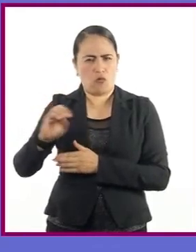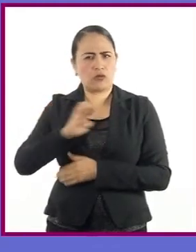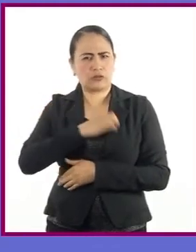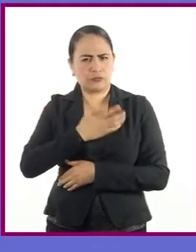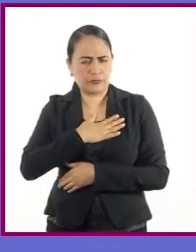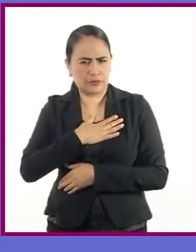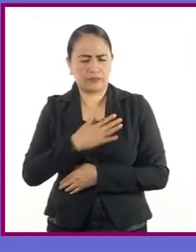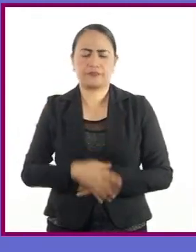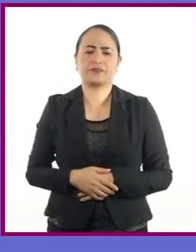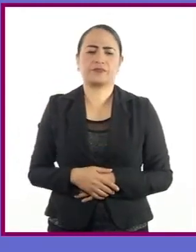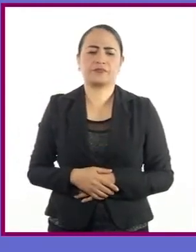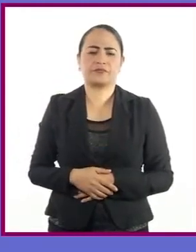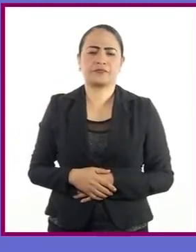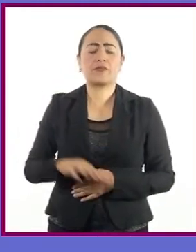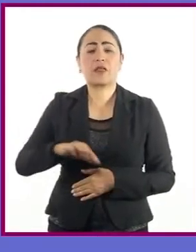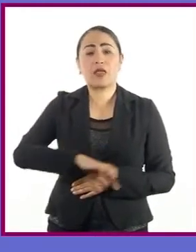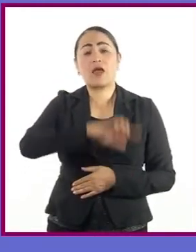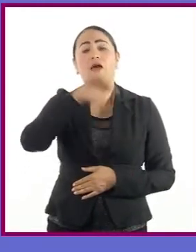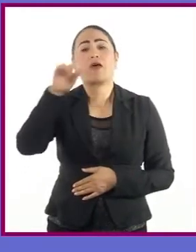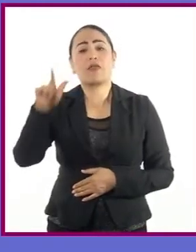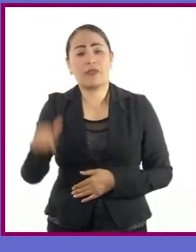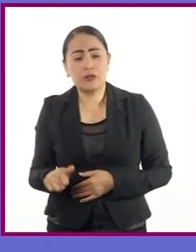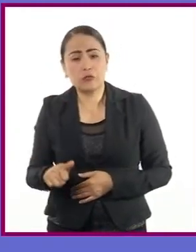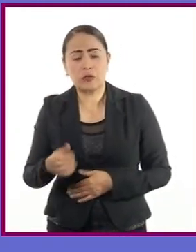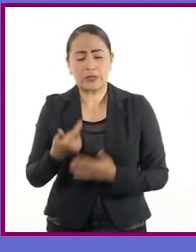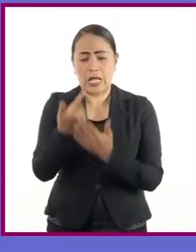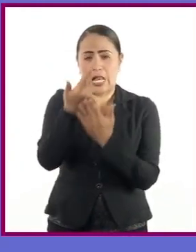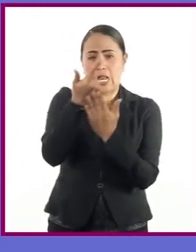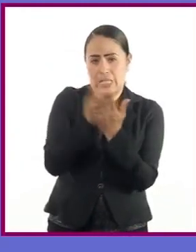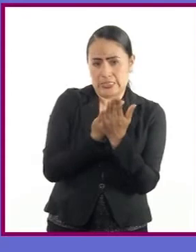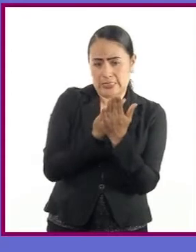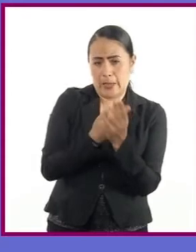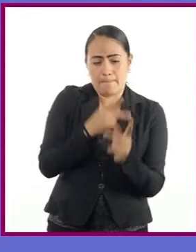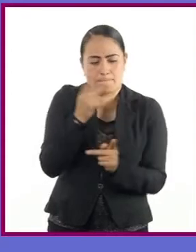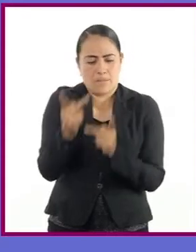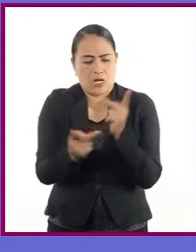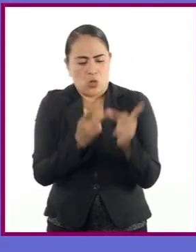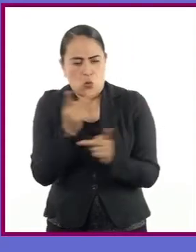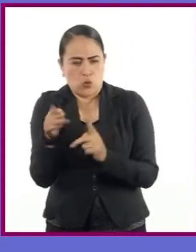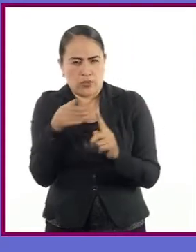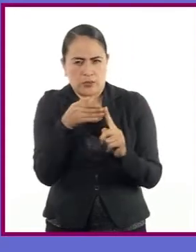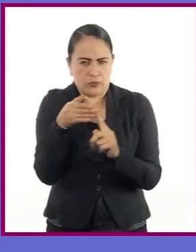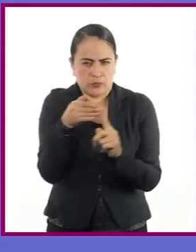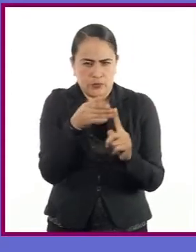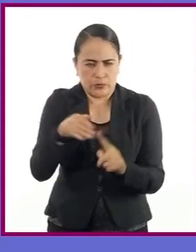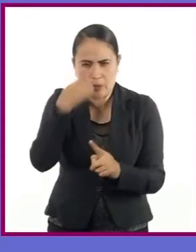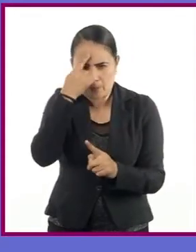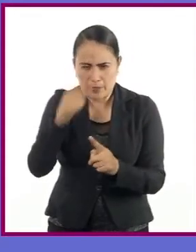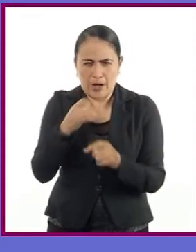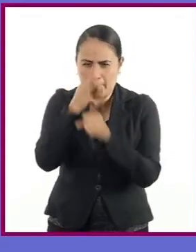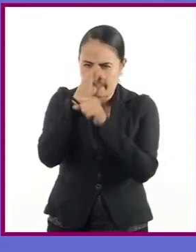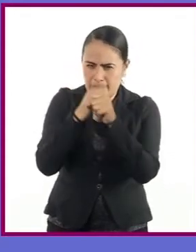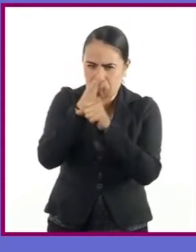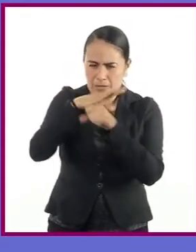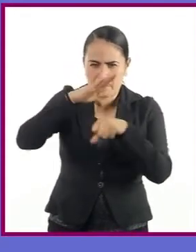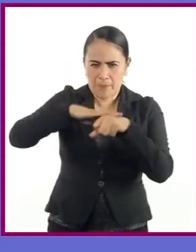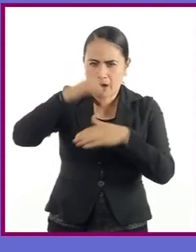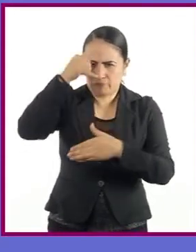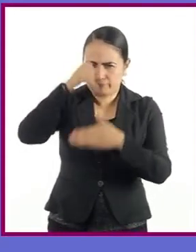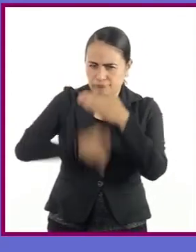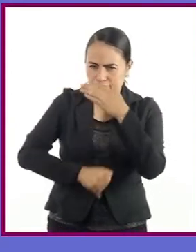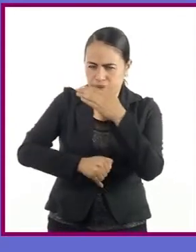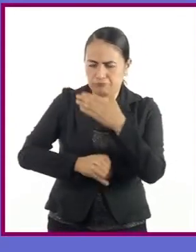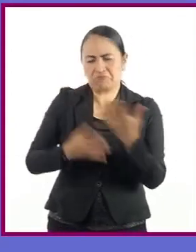picamos e incorporamos al guiso nuestra lista de preguntas guía para el desarrollo de la investigación,